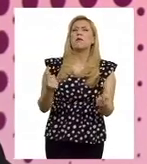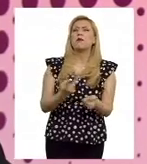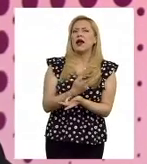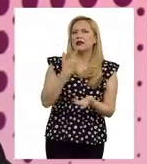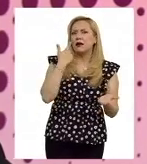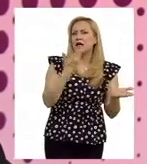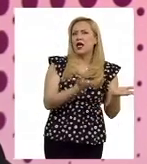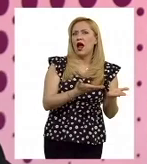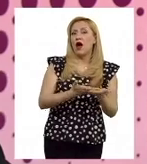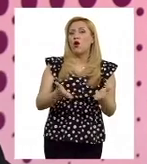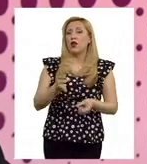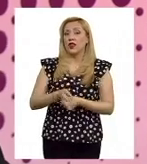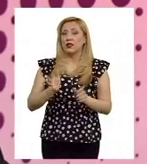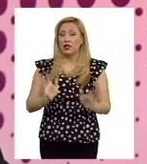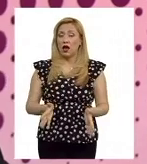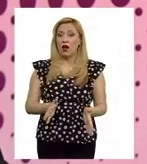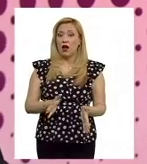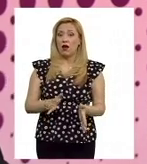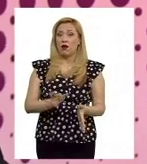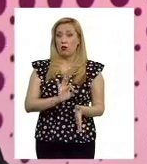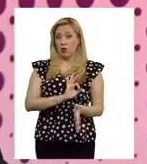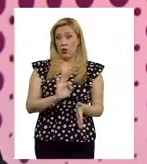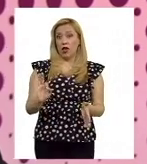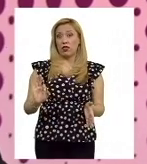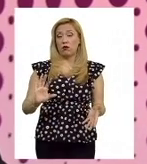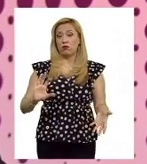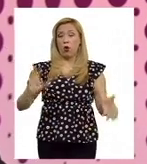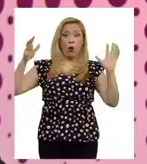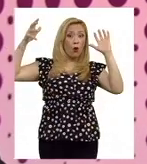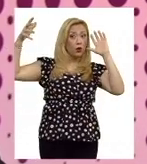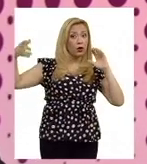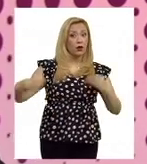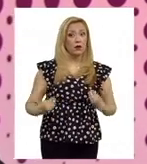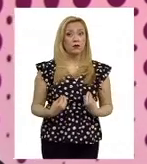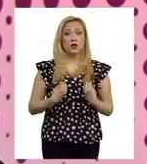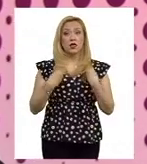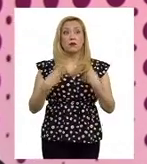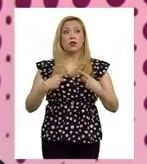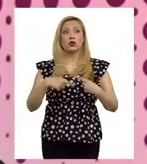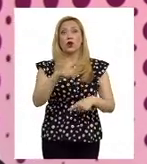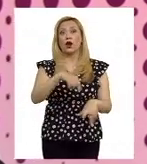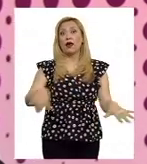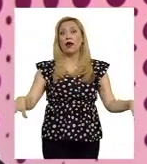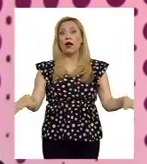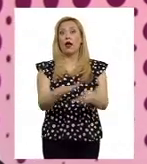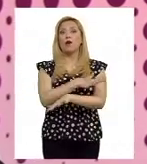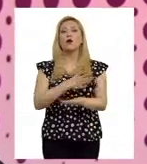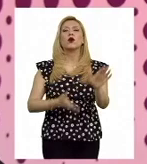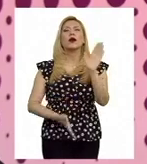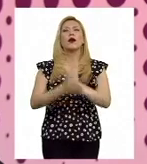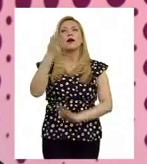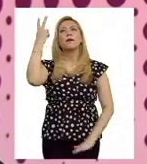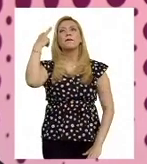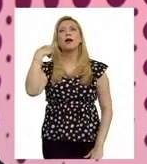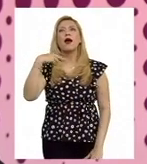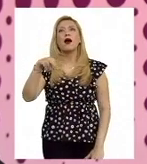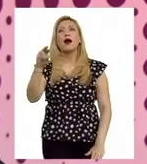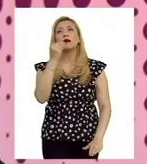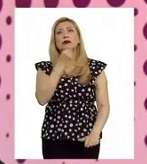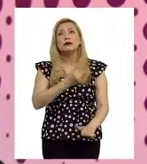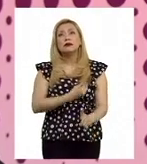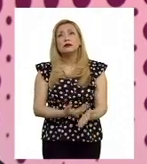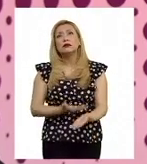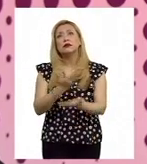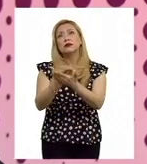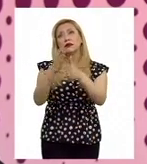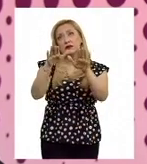dibujando pueden tener un impacto en la vida de las personas que finalmente son las que viajan a otros países a tener asilo, si se